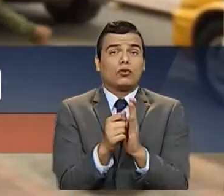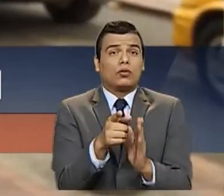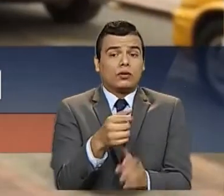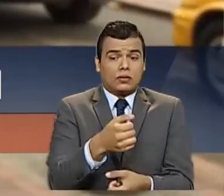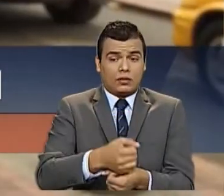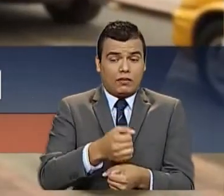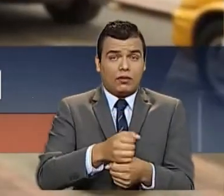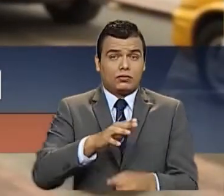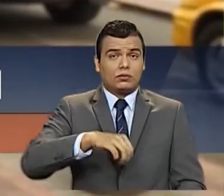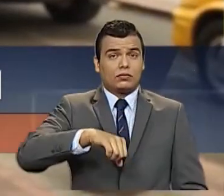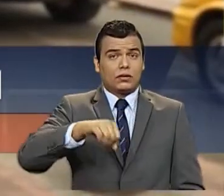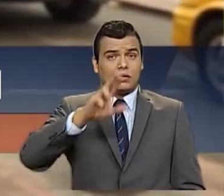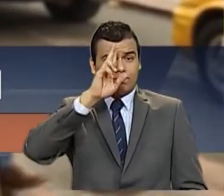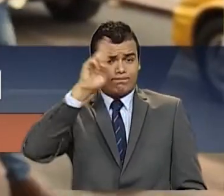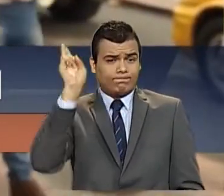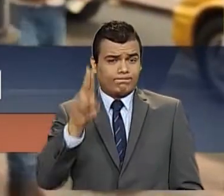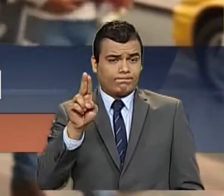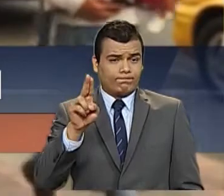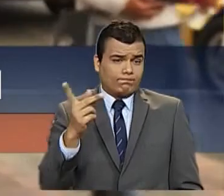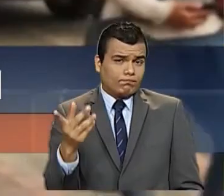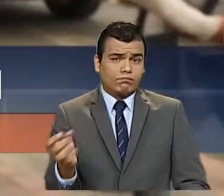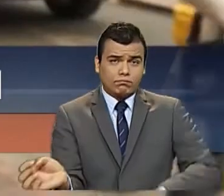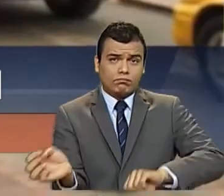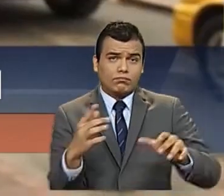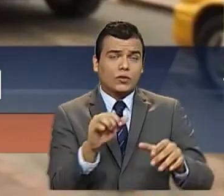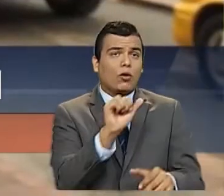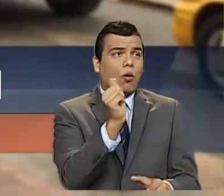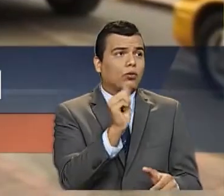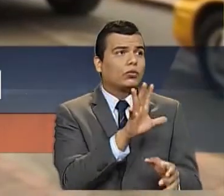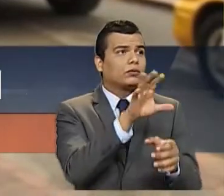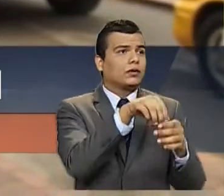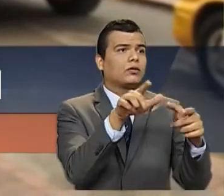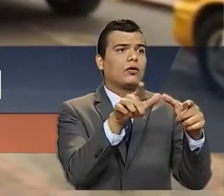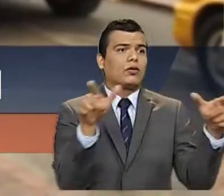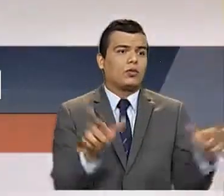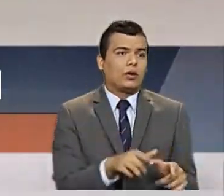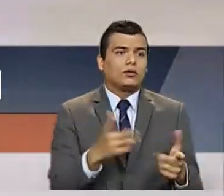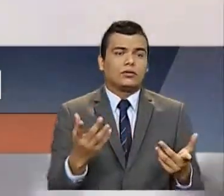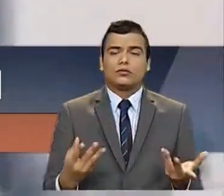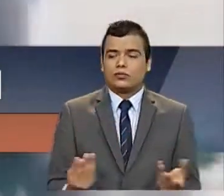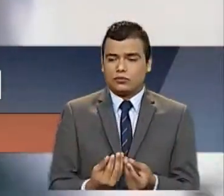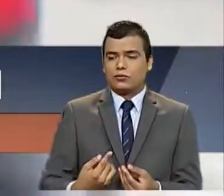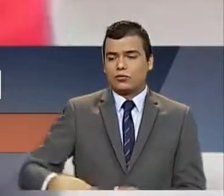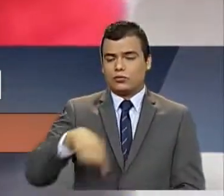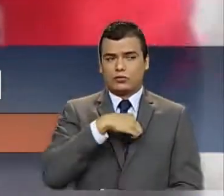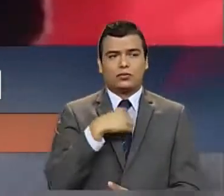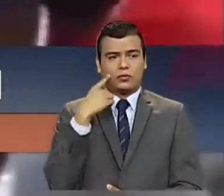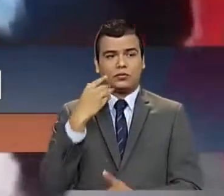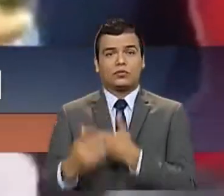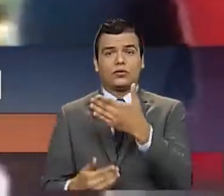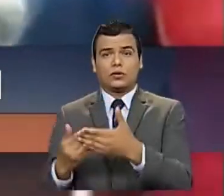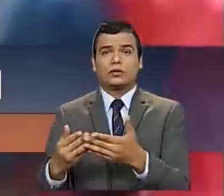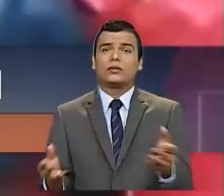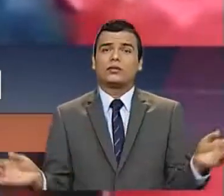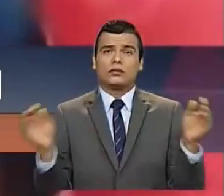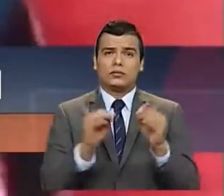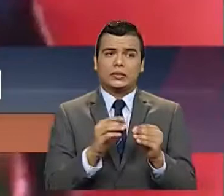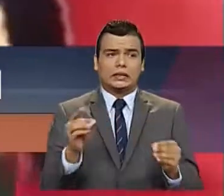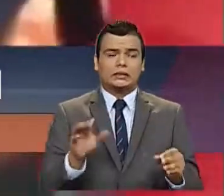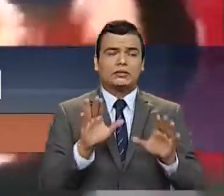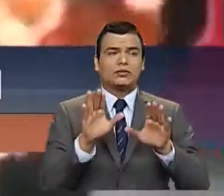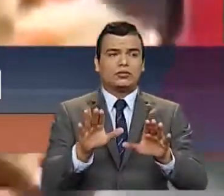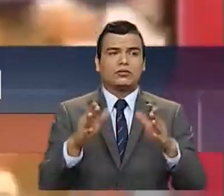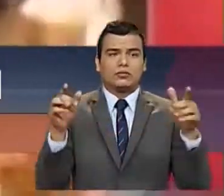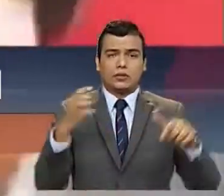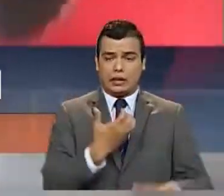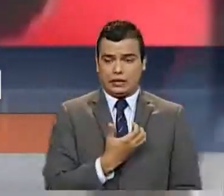trabajo se los debe reubicar, entonces estamos en eso. Como si fuera poco, los vigías del espacio público